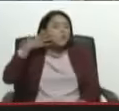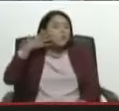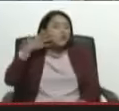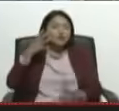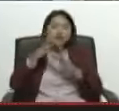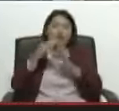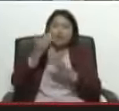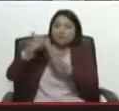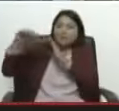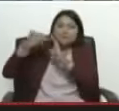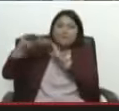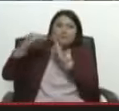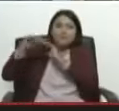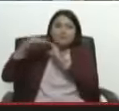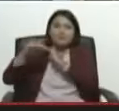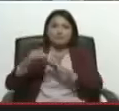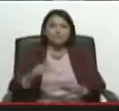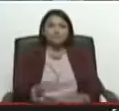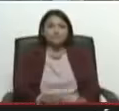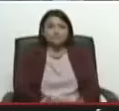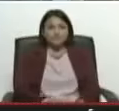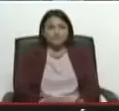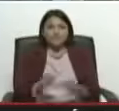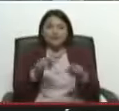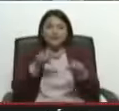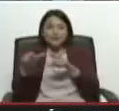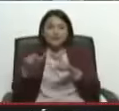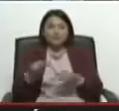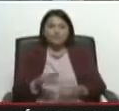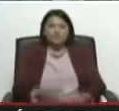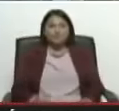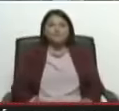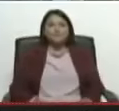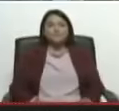todas esas solicitudes que ha hecho